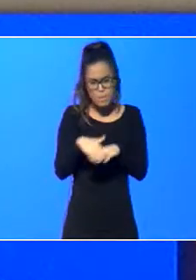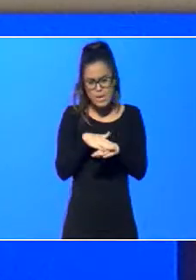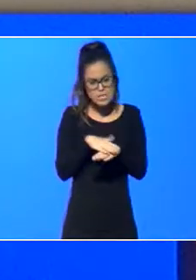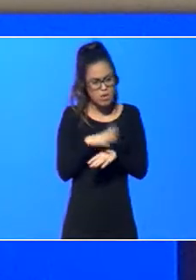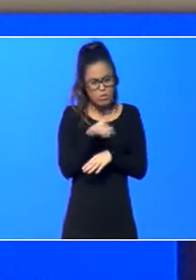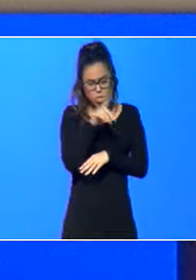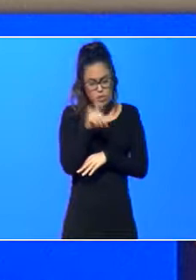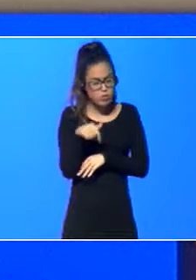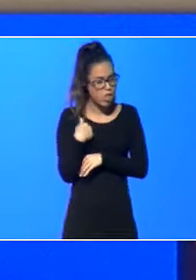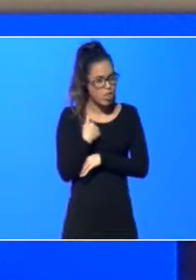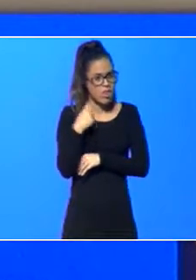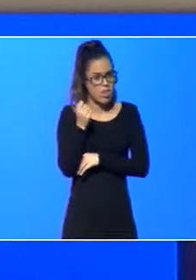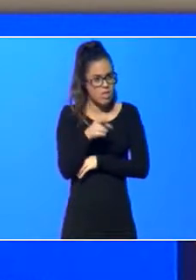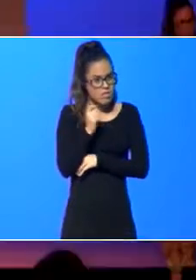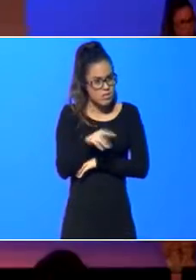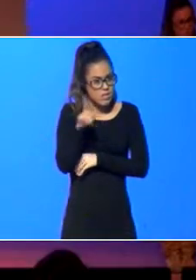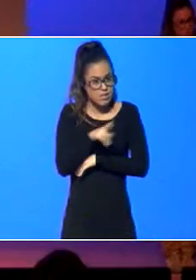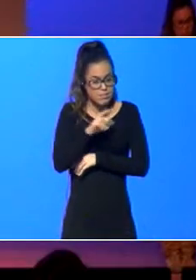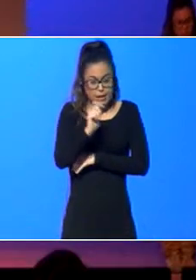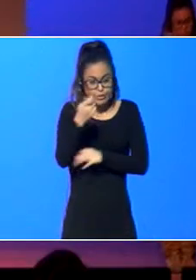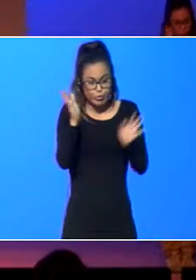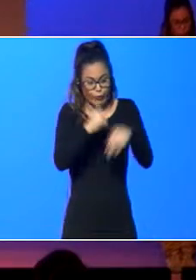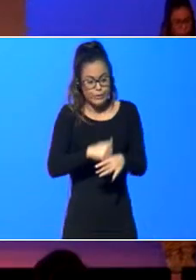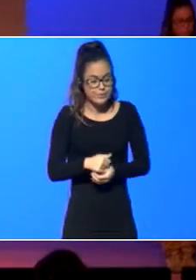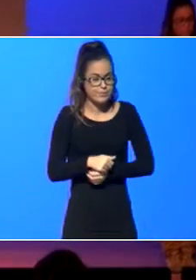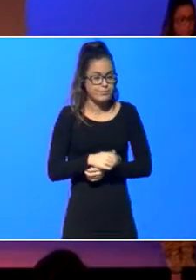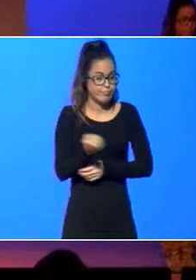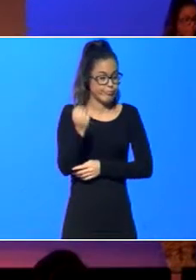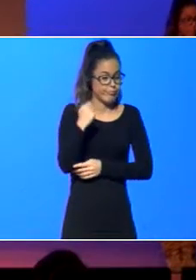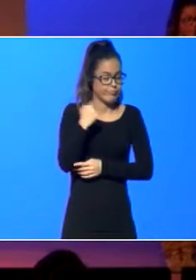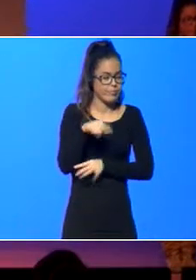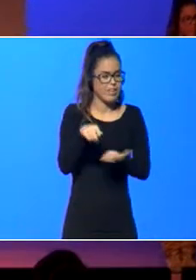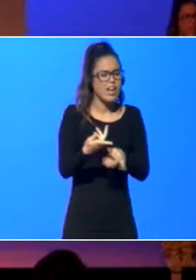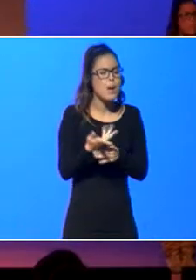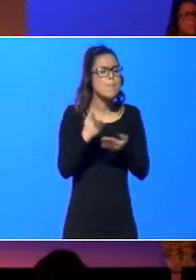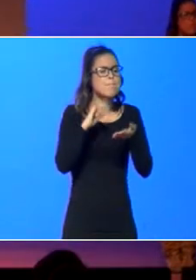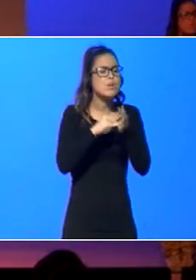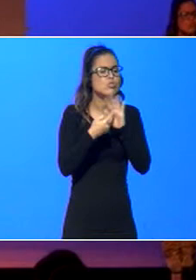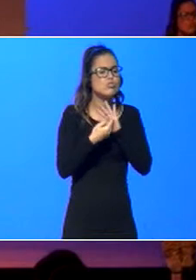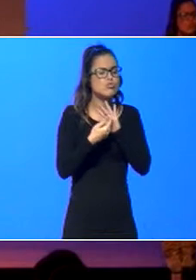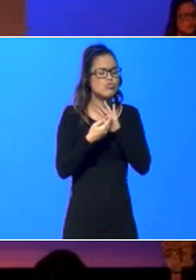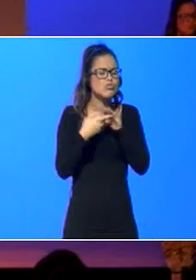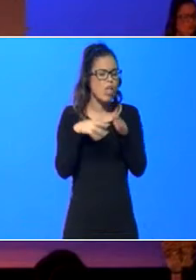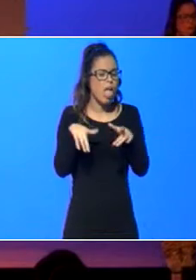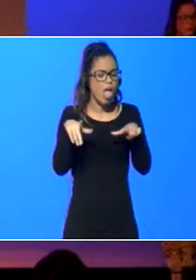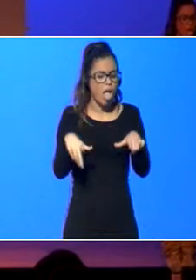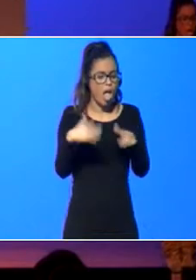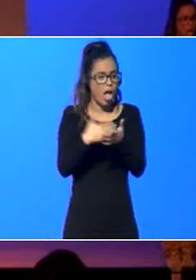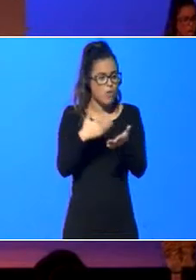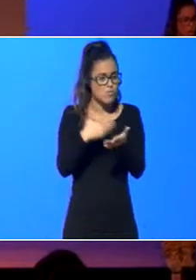llevo diciendo siempre, pero sin éxito. Son los proyectos de aula. El aula es el